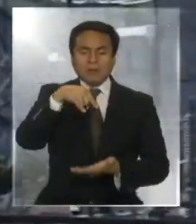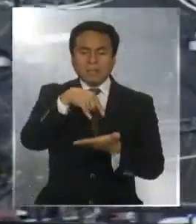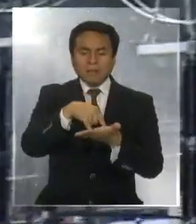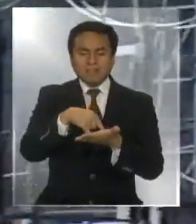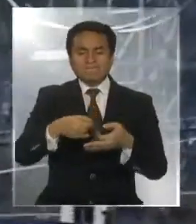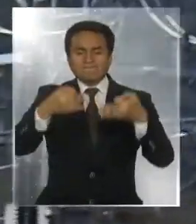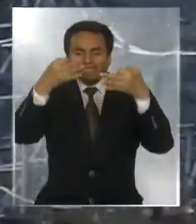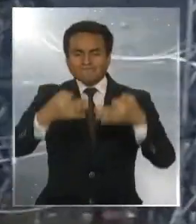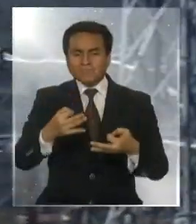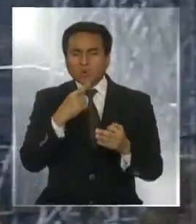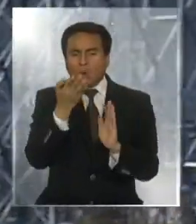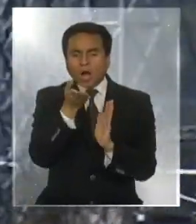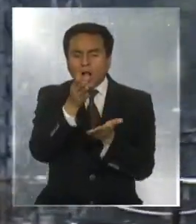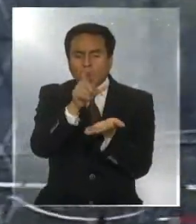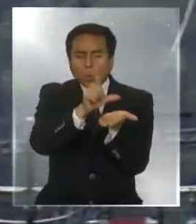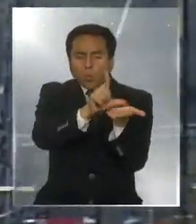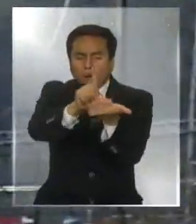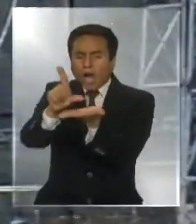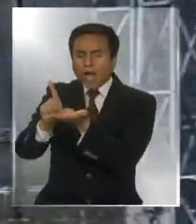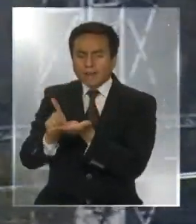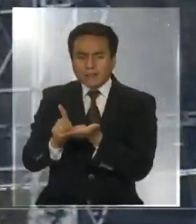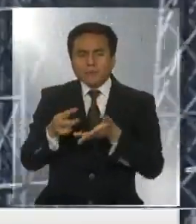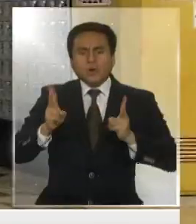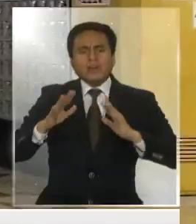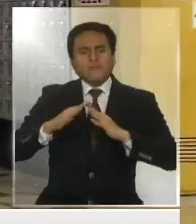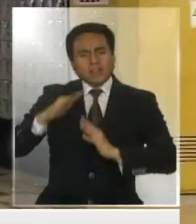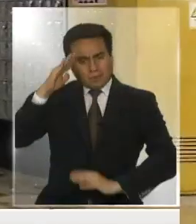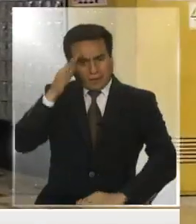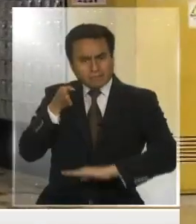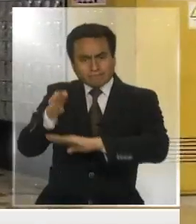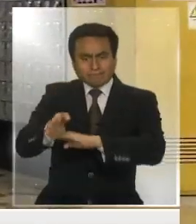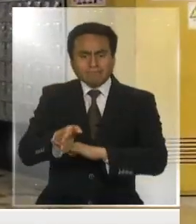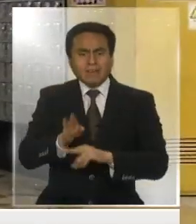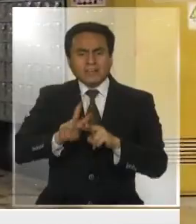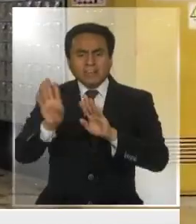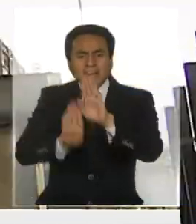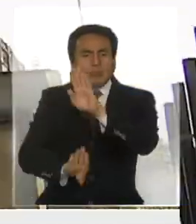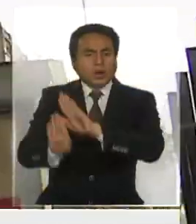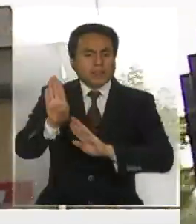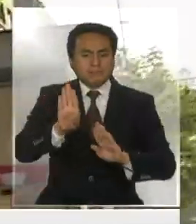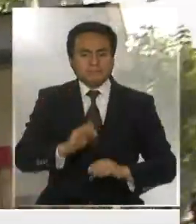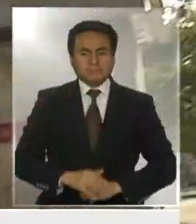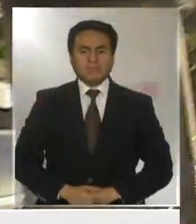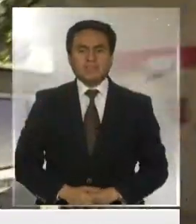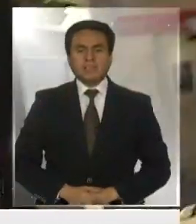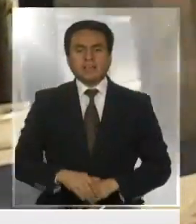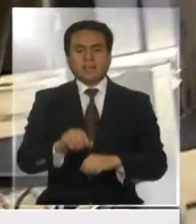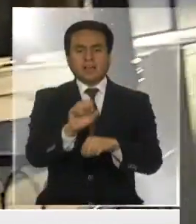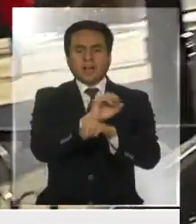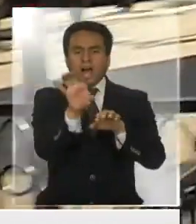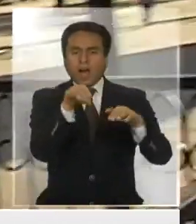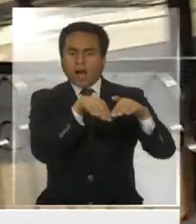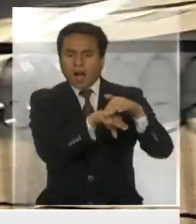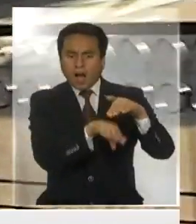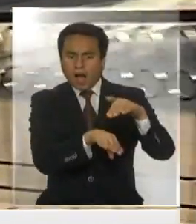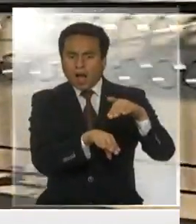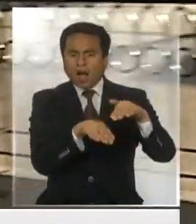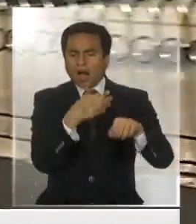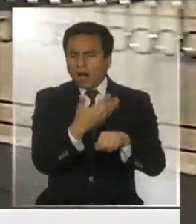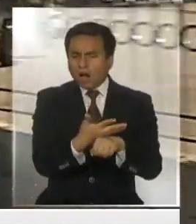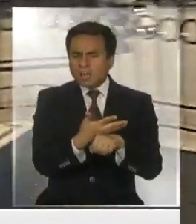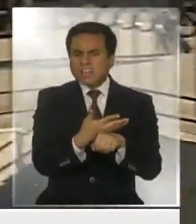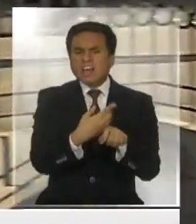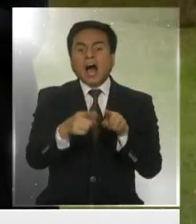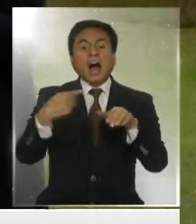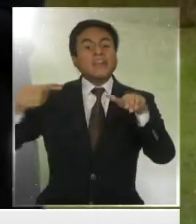deberá definir qué lugares estarán las Fuerzas Armadas facultadas para resguardar. ¿Las cocheras donde se albergan